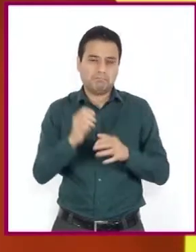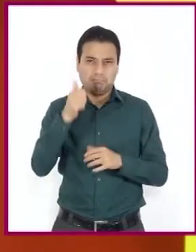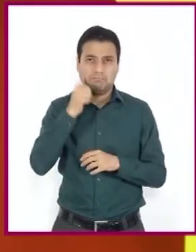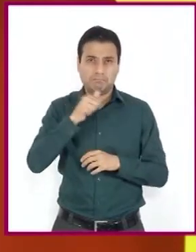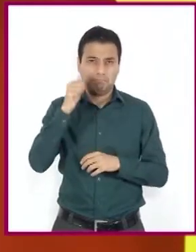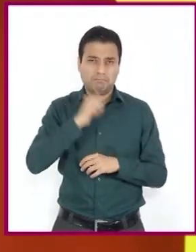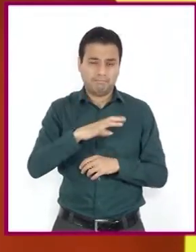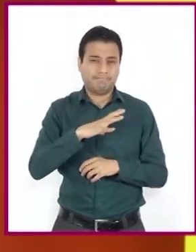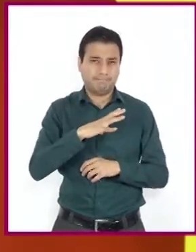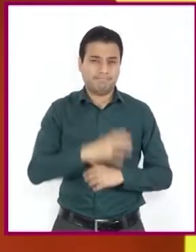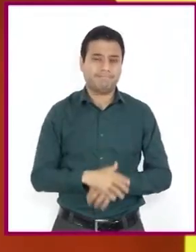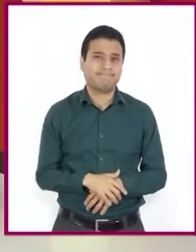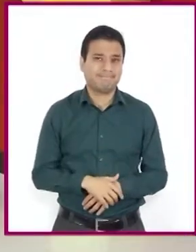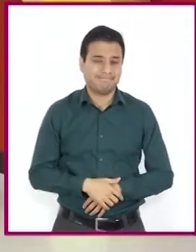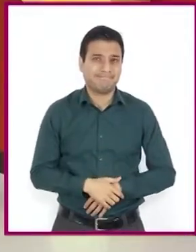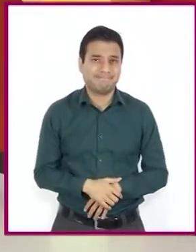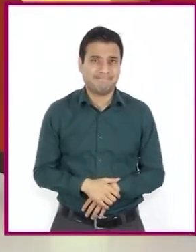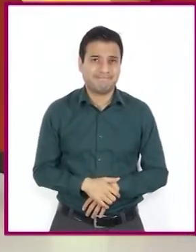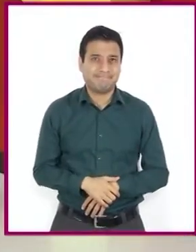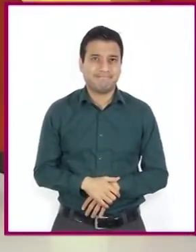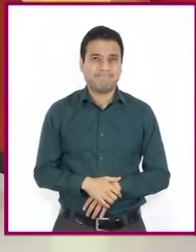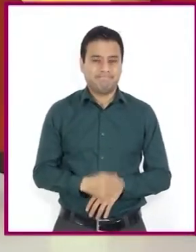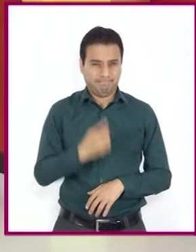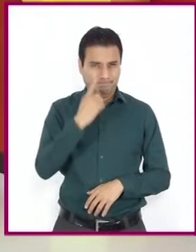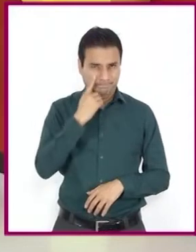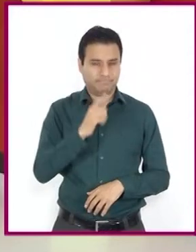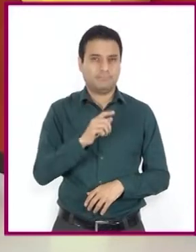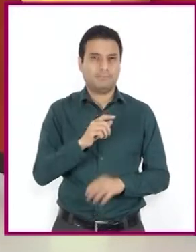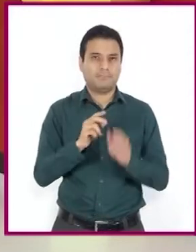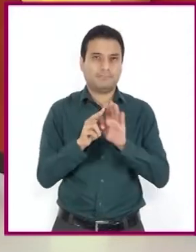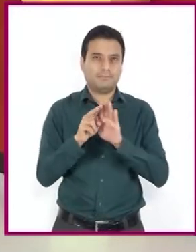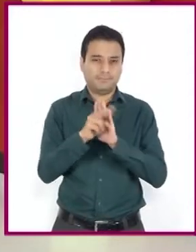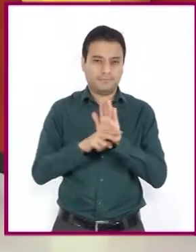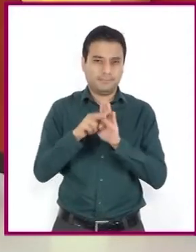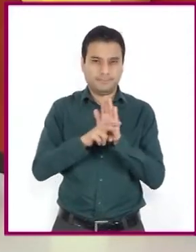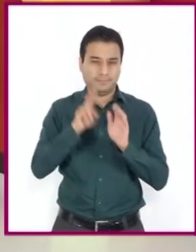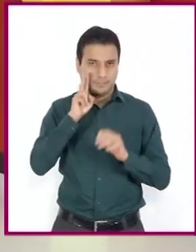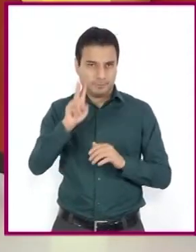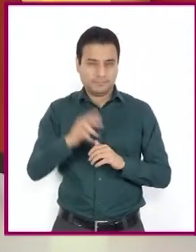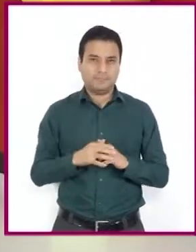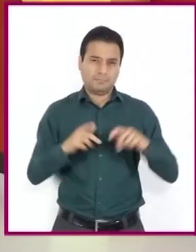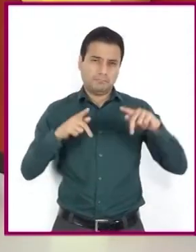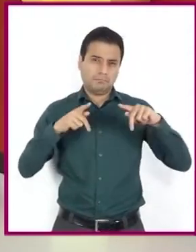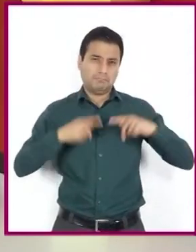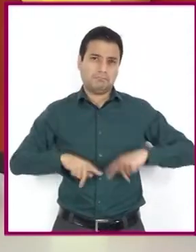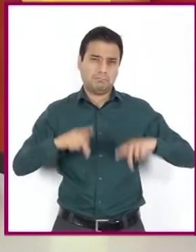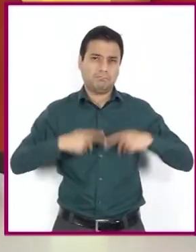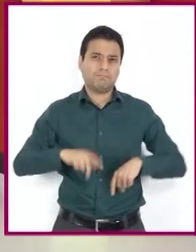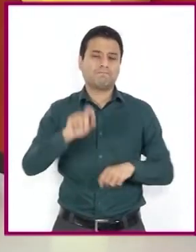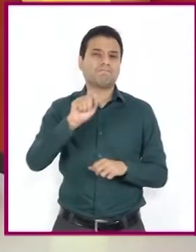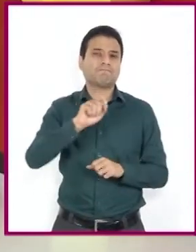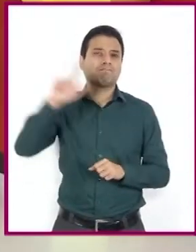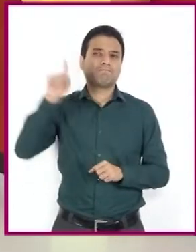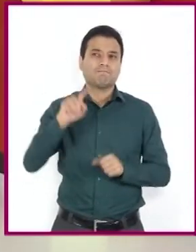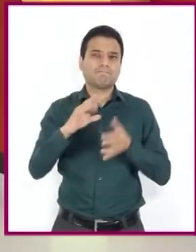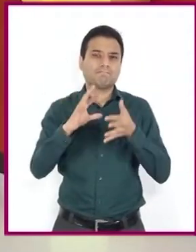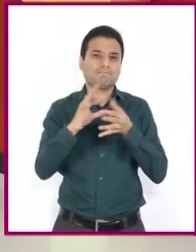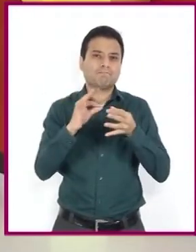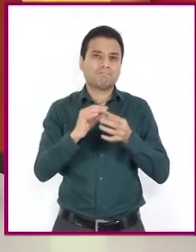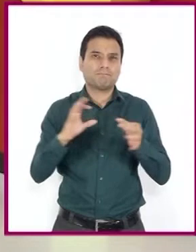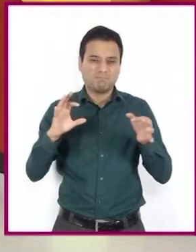o conectores. Veamos el siguiente video donde un especialista nos explica los